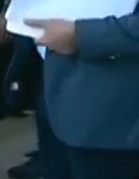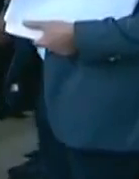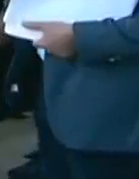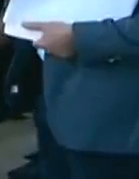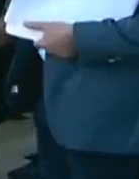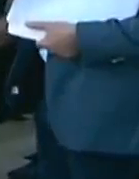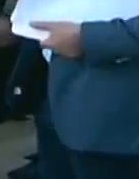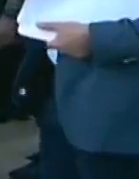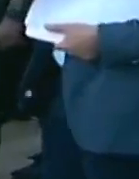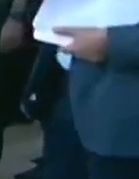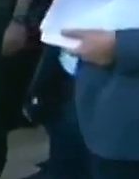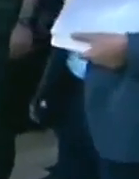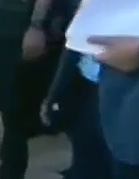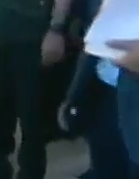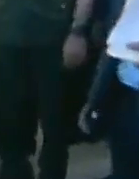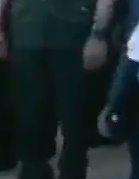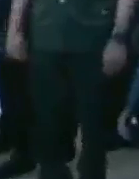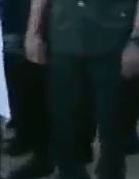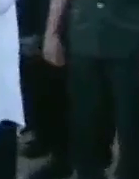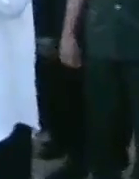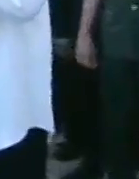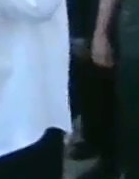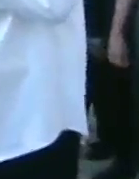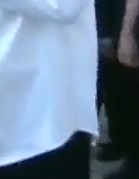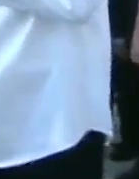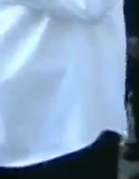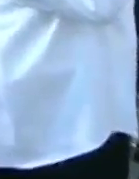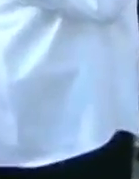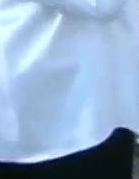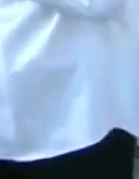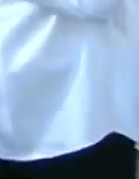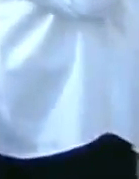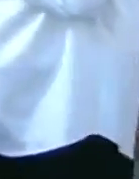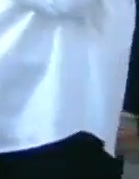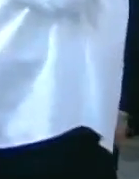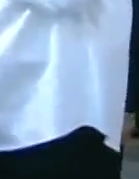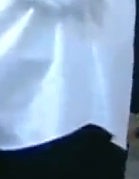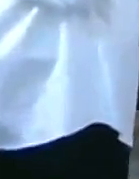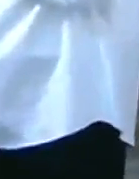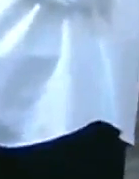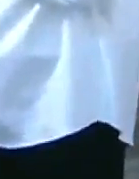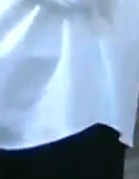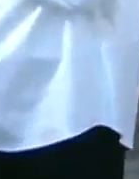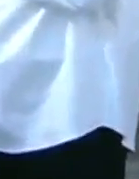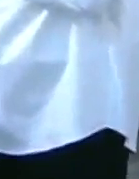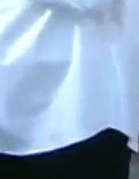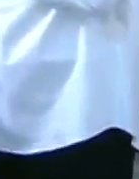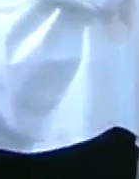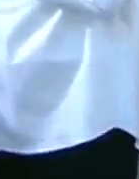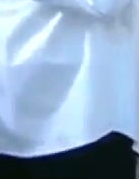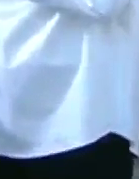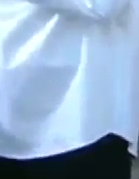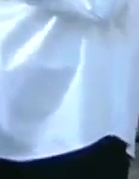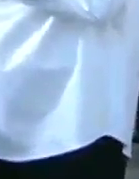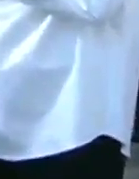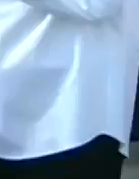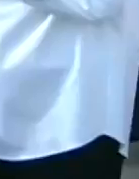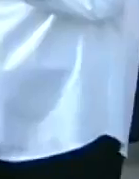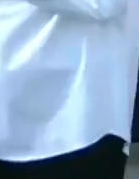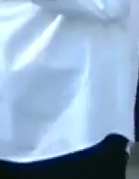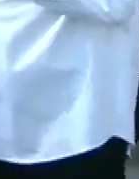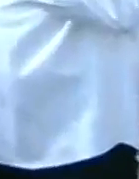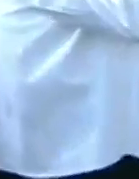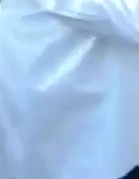mi esposa. ¿Cómo está usted? Bienvenido. ¿Cómo se dice hola en Vietnam? Xin